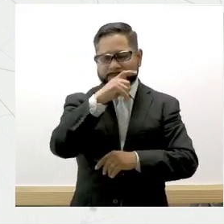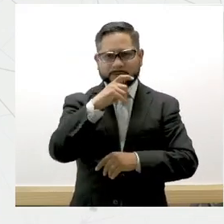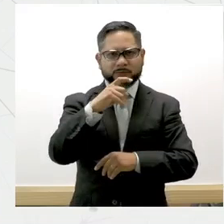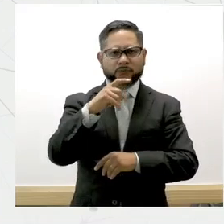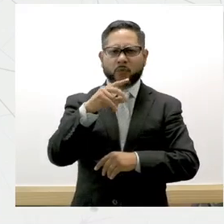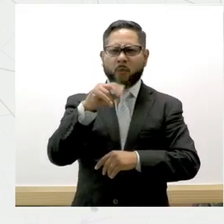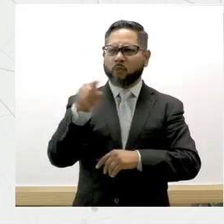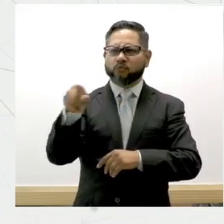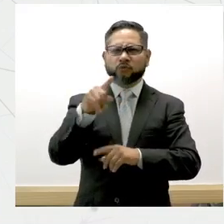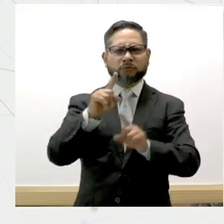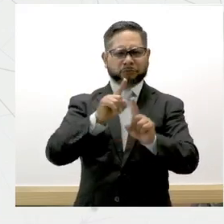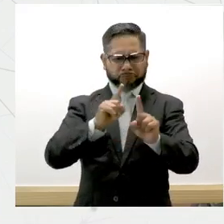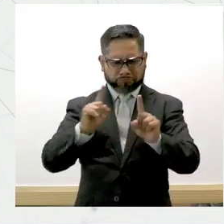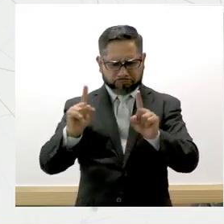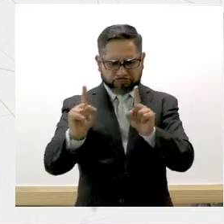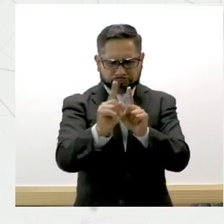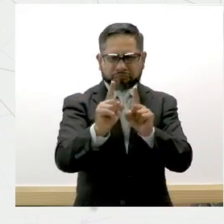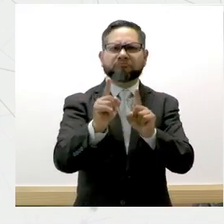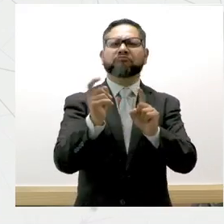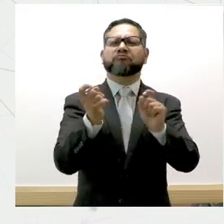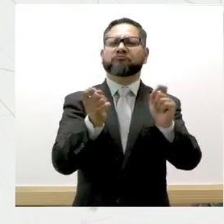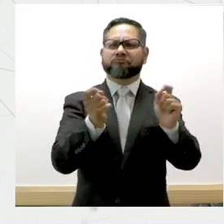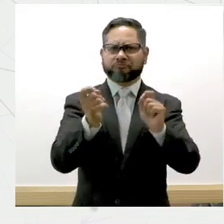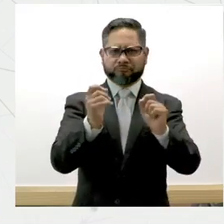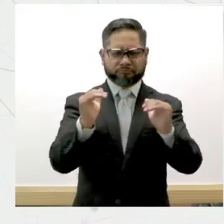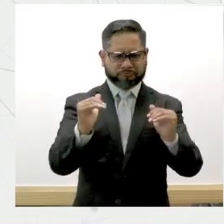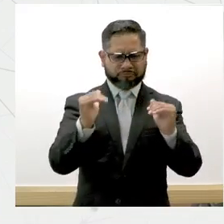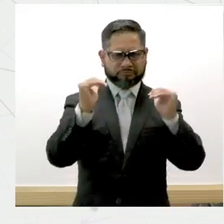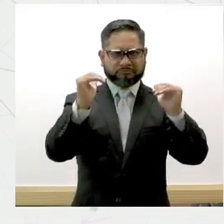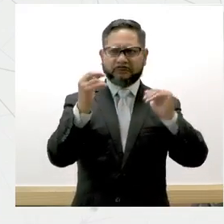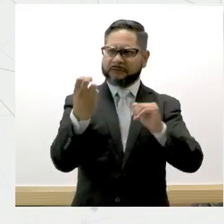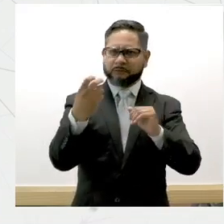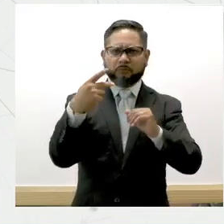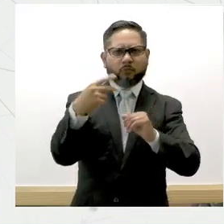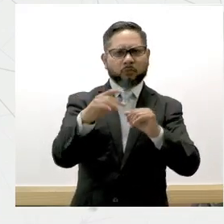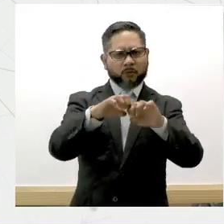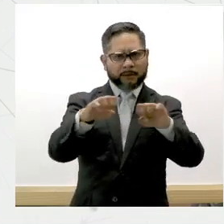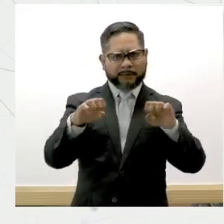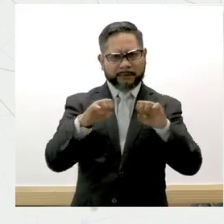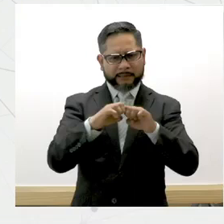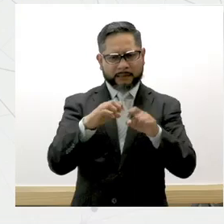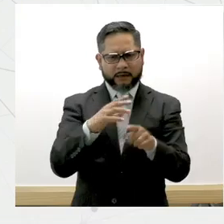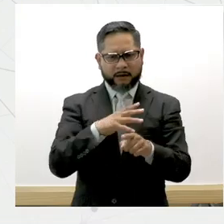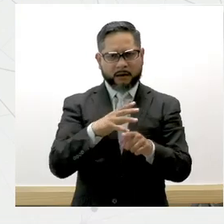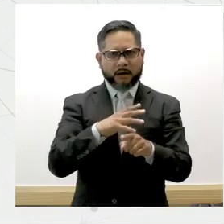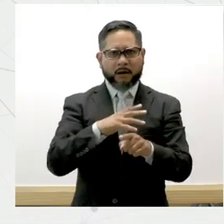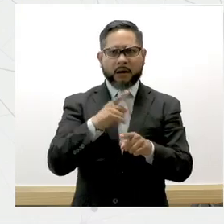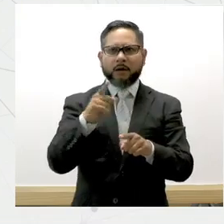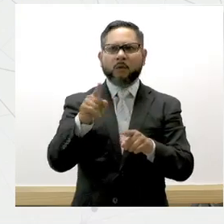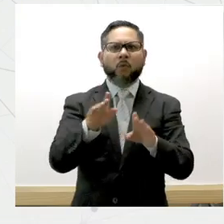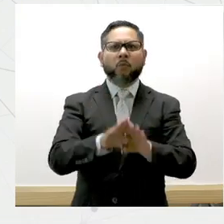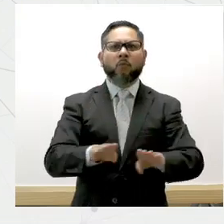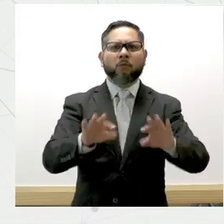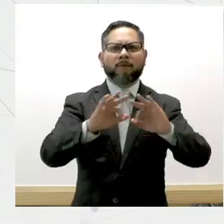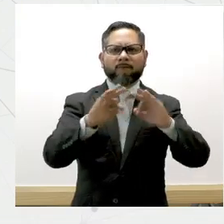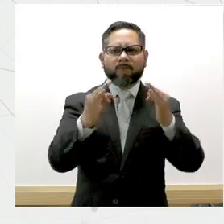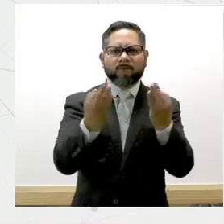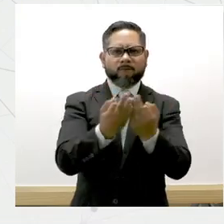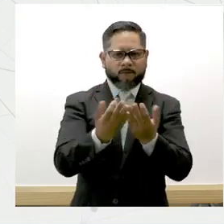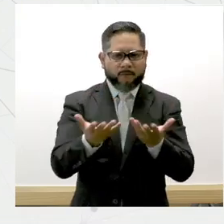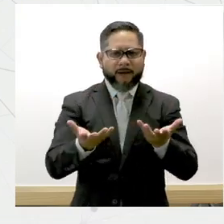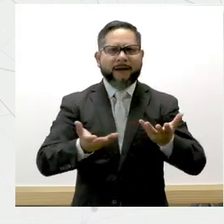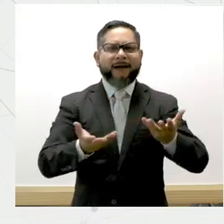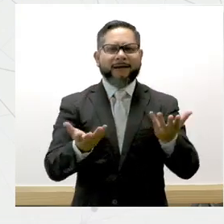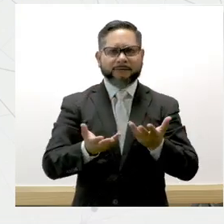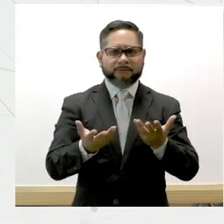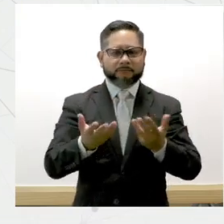frente de las grandes tecnológicas y sus equipos, ¿no? ¿Cuál es esa forma de liderazgo precisamente, ¿no?, de las